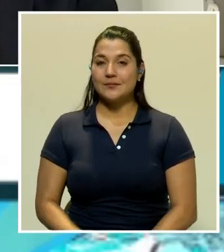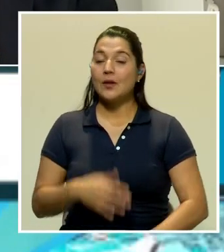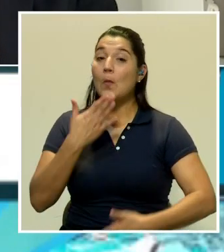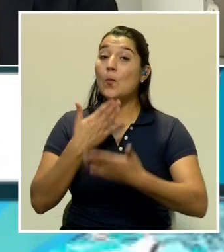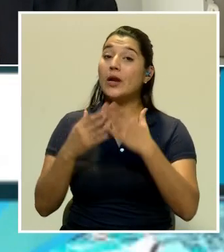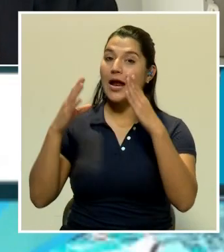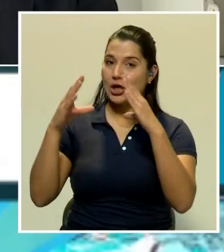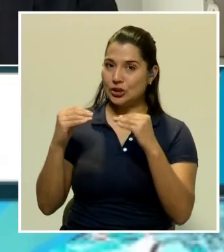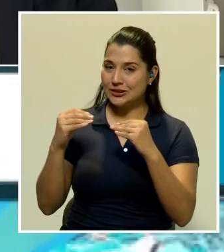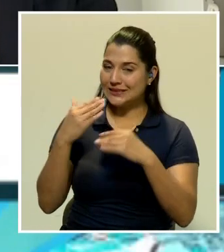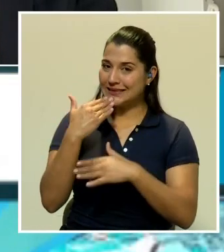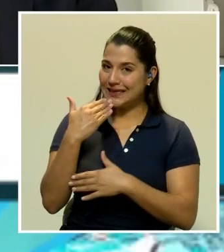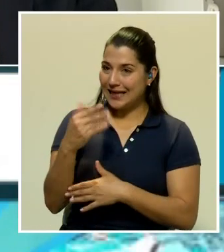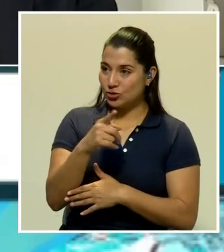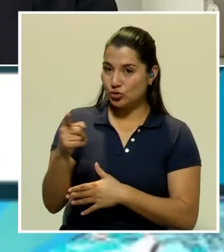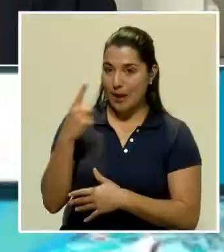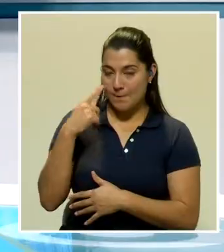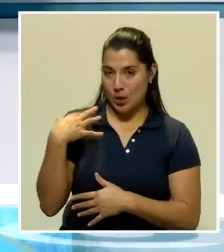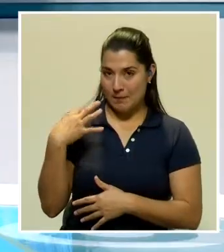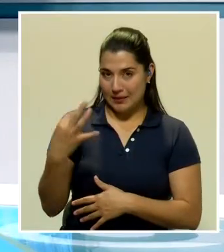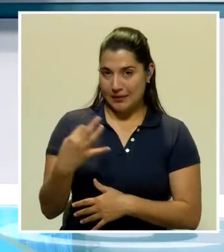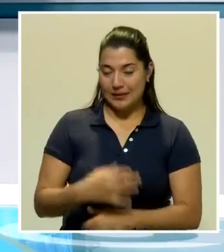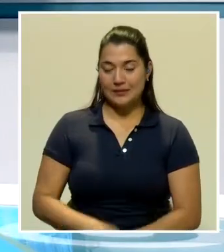Buenas noches y gracias por invitarme.